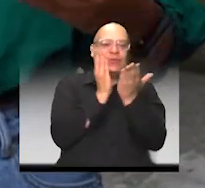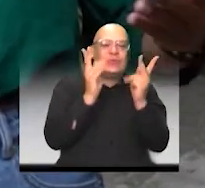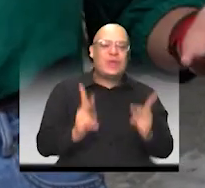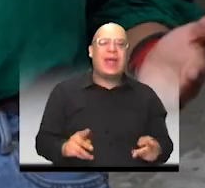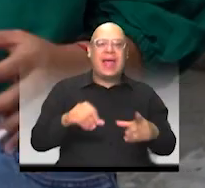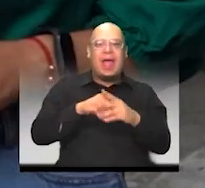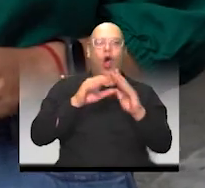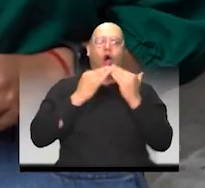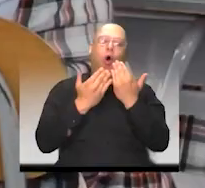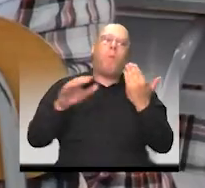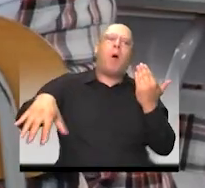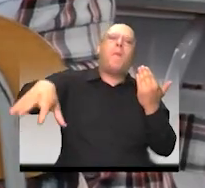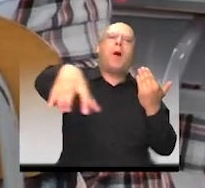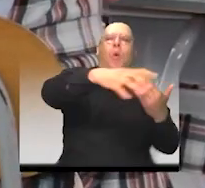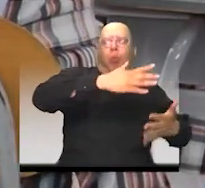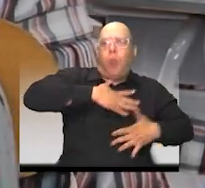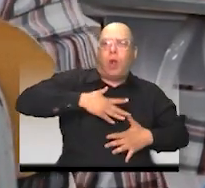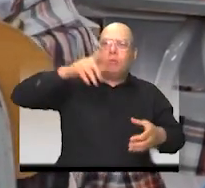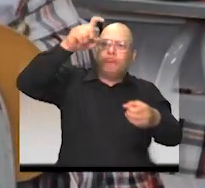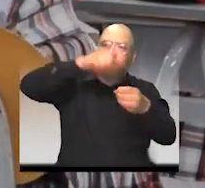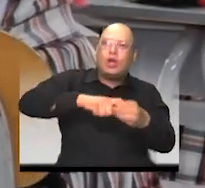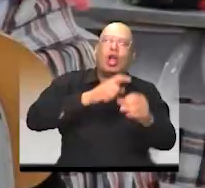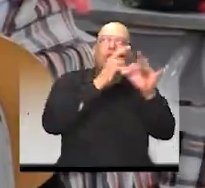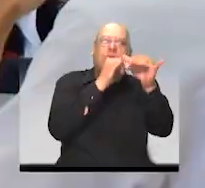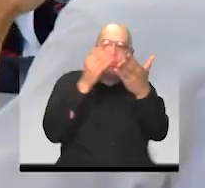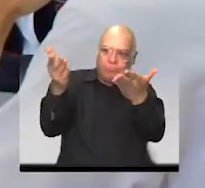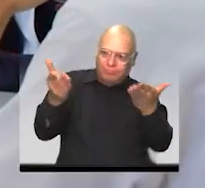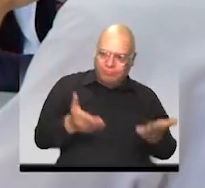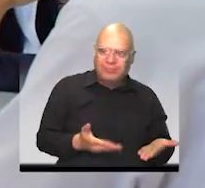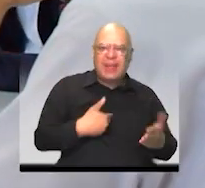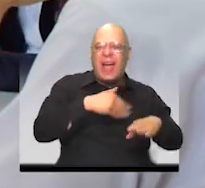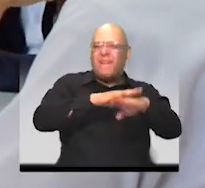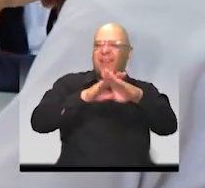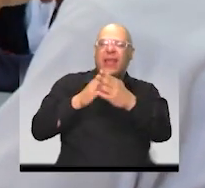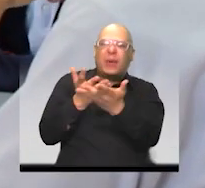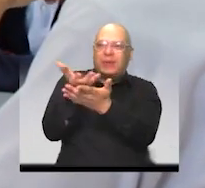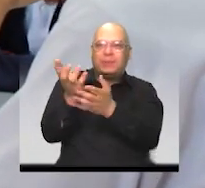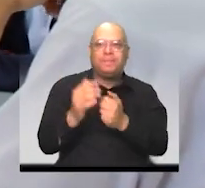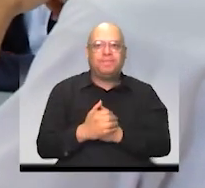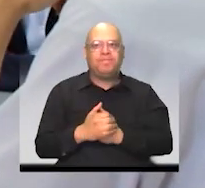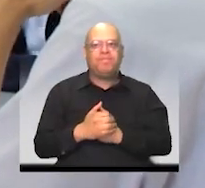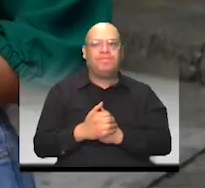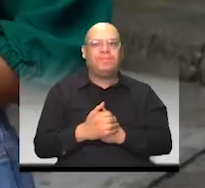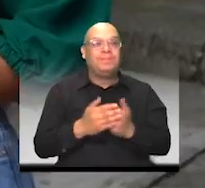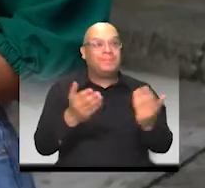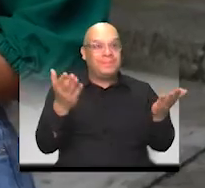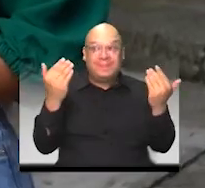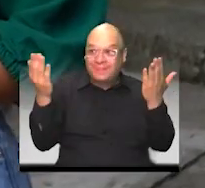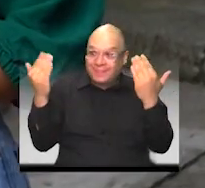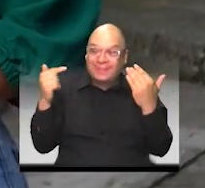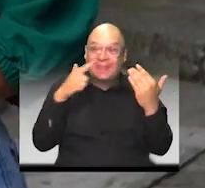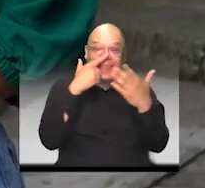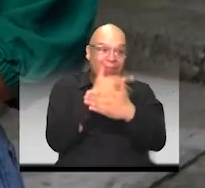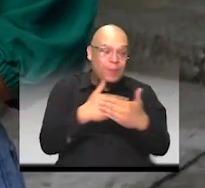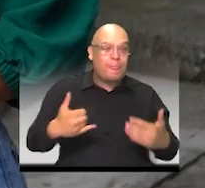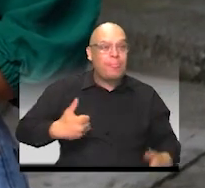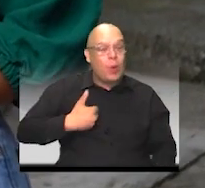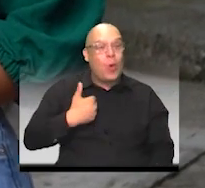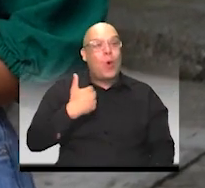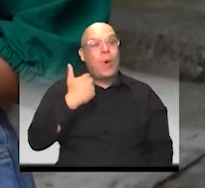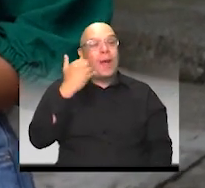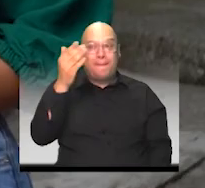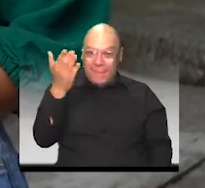en las diferentes instituciones que nuestra ciudad tiene para ofrecer. Los invito a todos, a los niños, niñas y adolescentes, a que